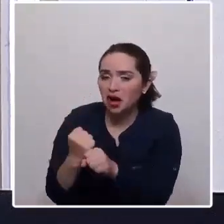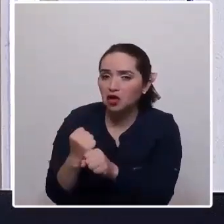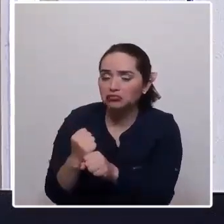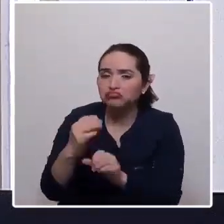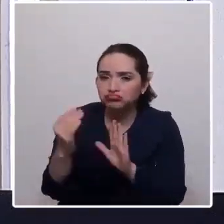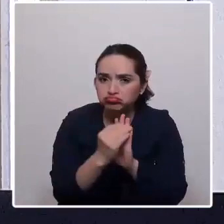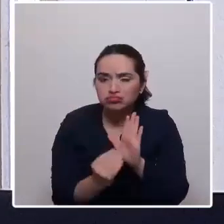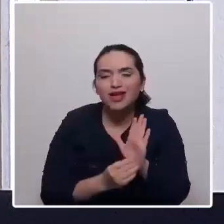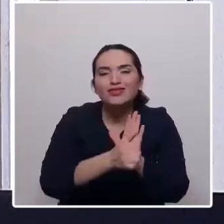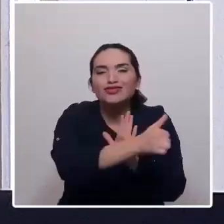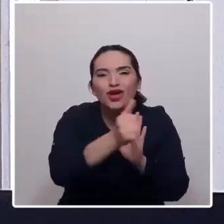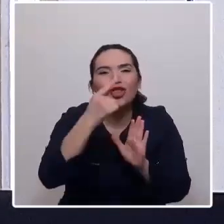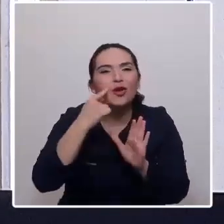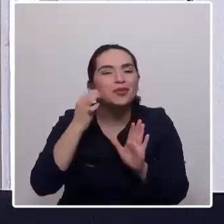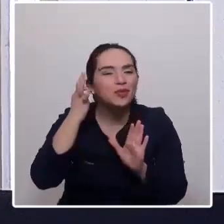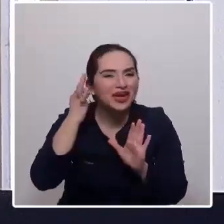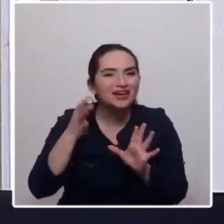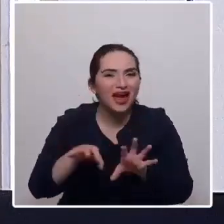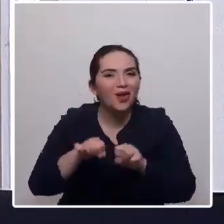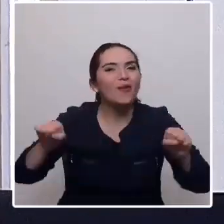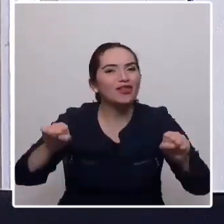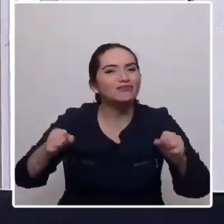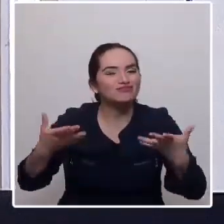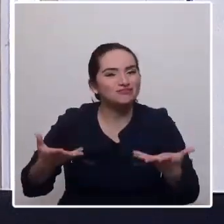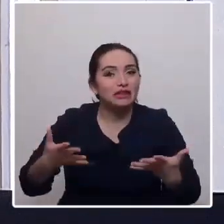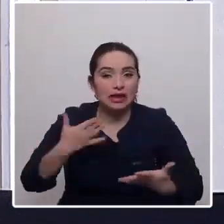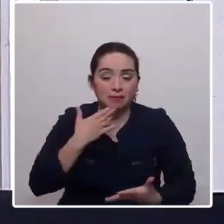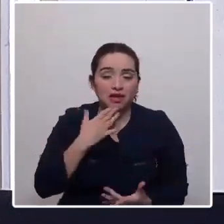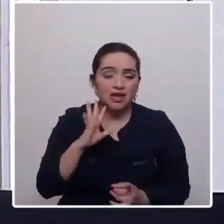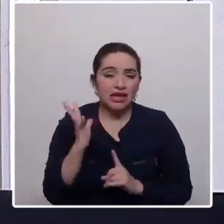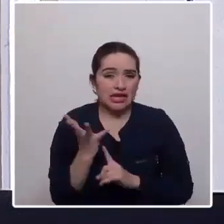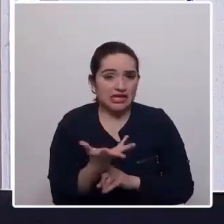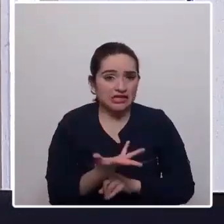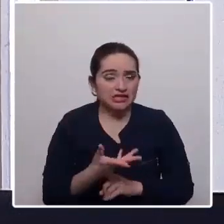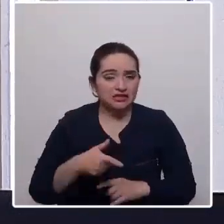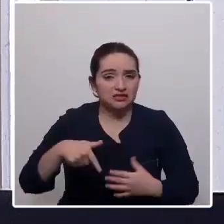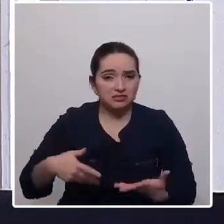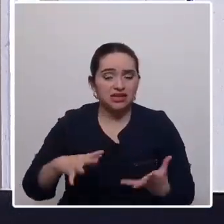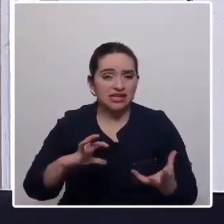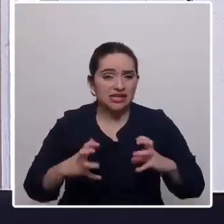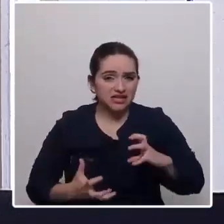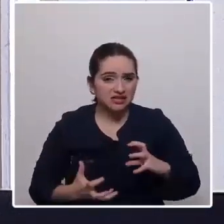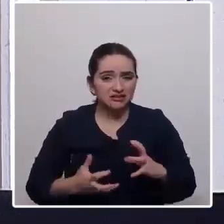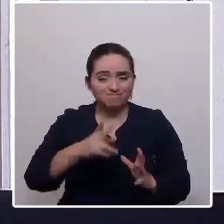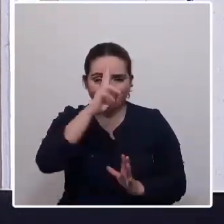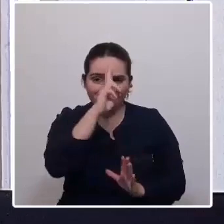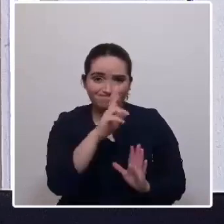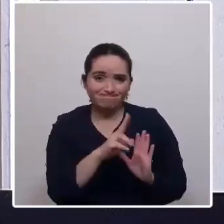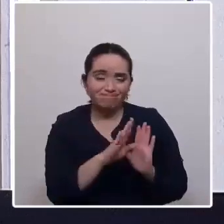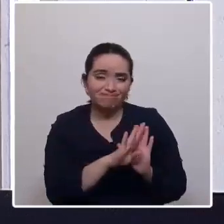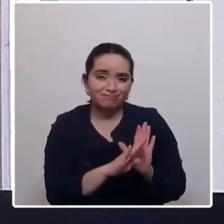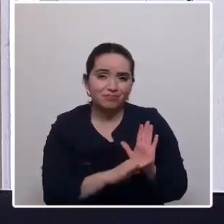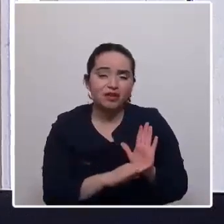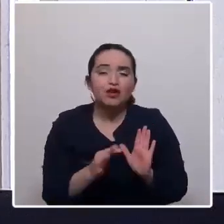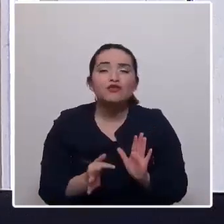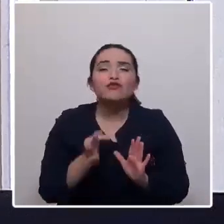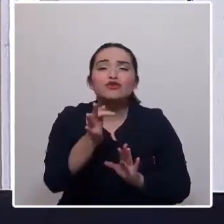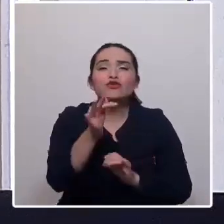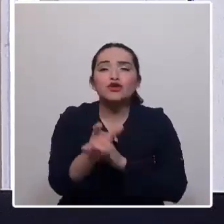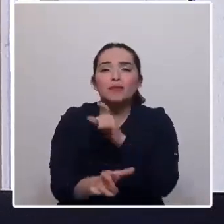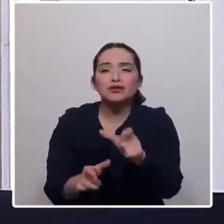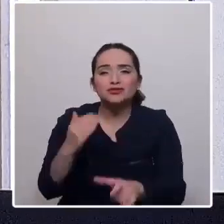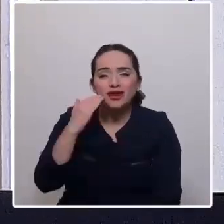para todas y todos, acorde con la crisis climática y en favor de nuestras futuras generaciones. Muchas gracias.